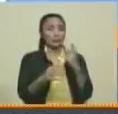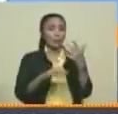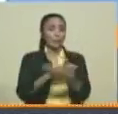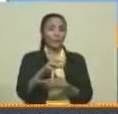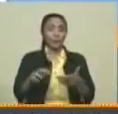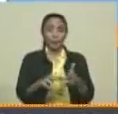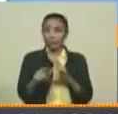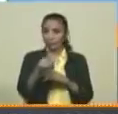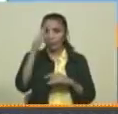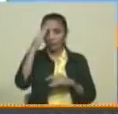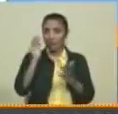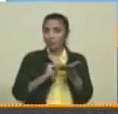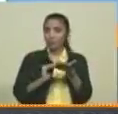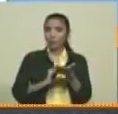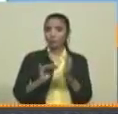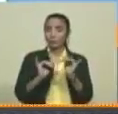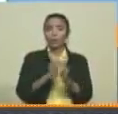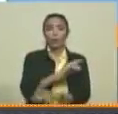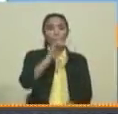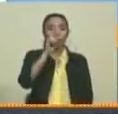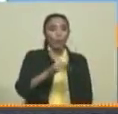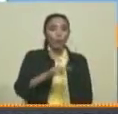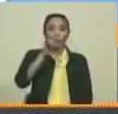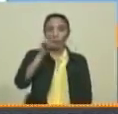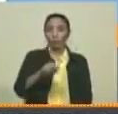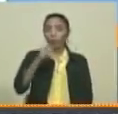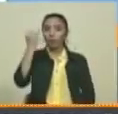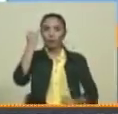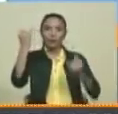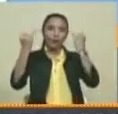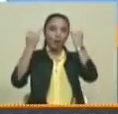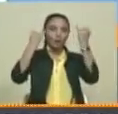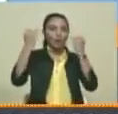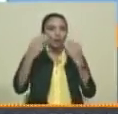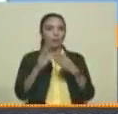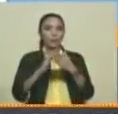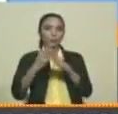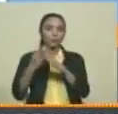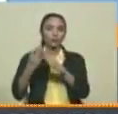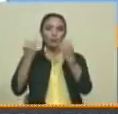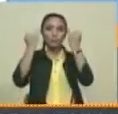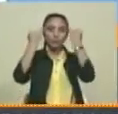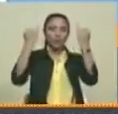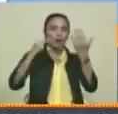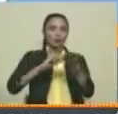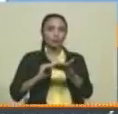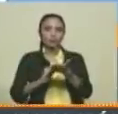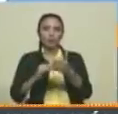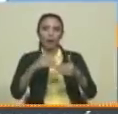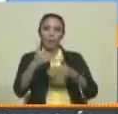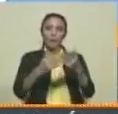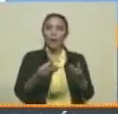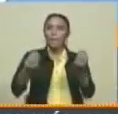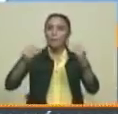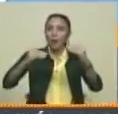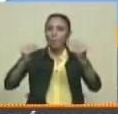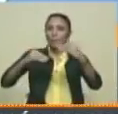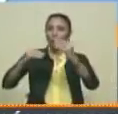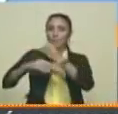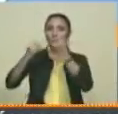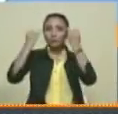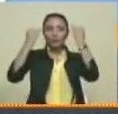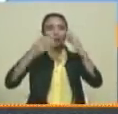soluciones. Y todos los días están pariendo y creando cosas nuevas. Y haciendo más con menos. Por eso yo digo